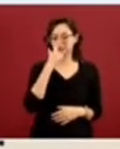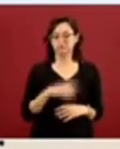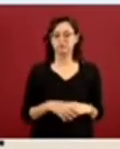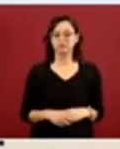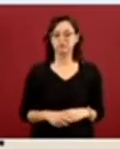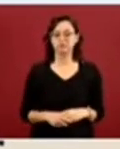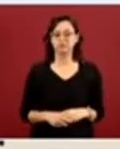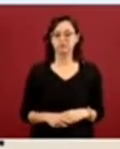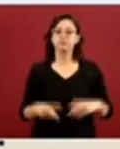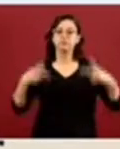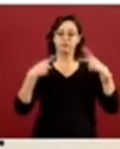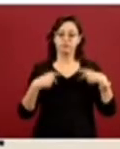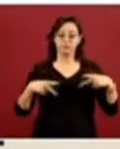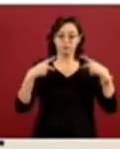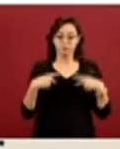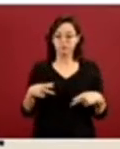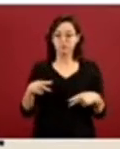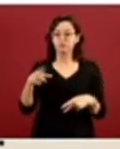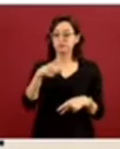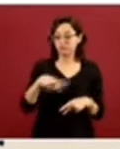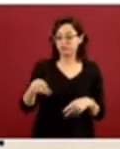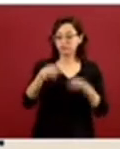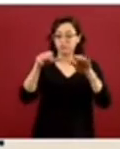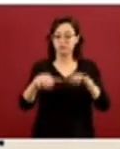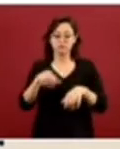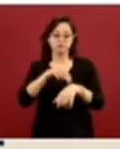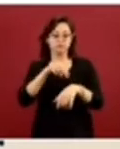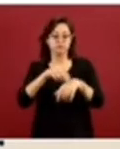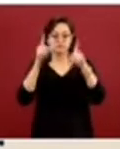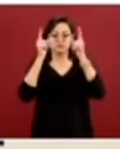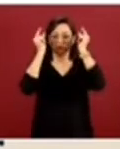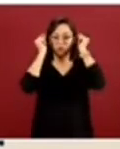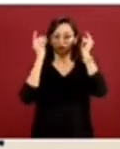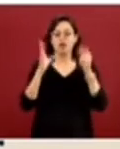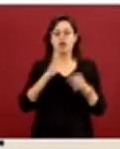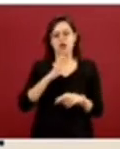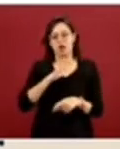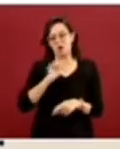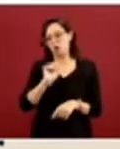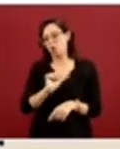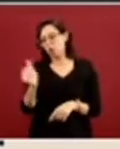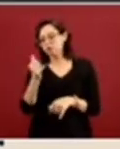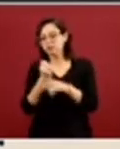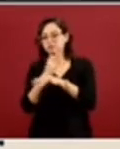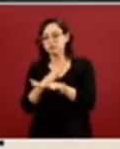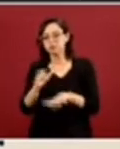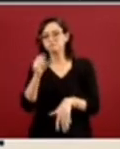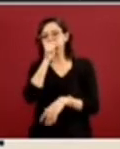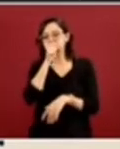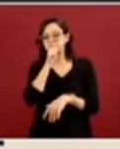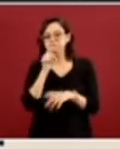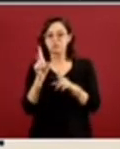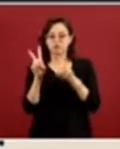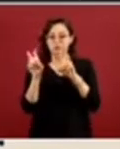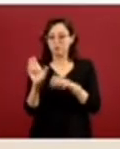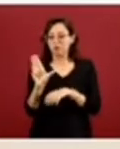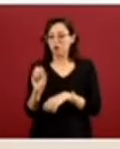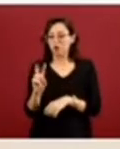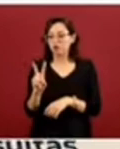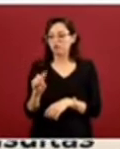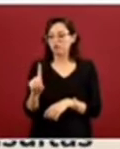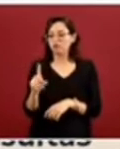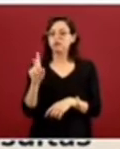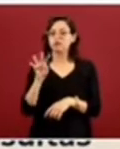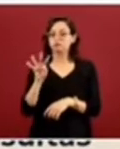Adicionalmente, el personal de salud tiene a su disposición contenidos para mantenerse actualizado en el tratamiento del COVID-19